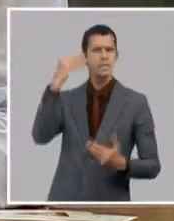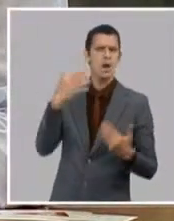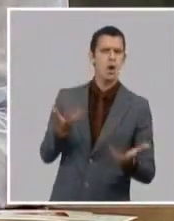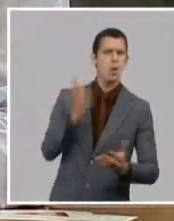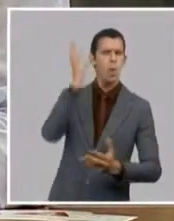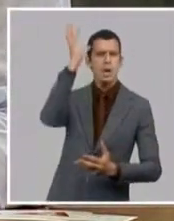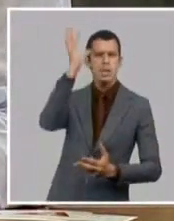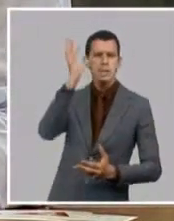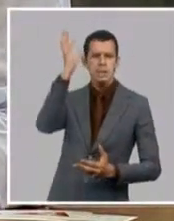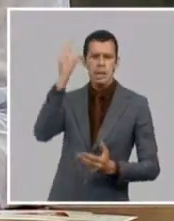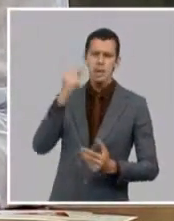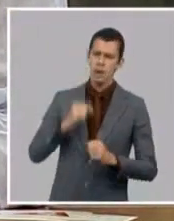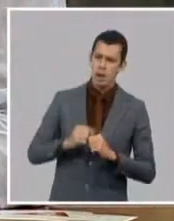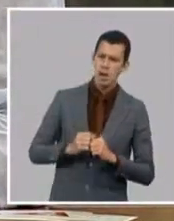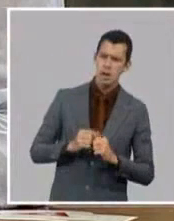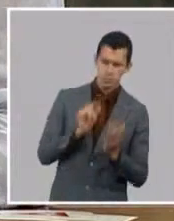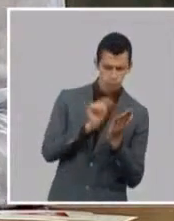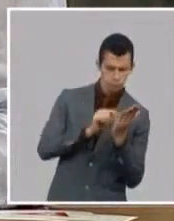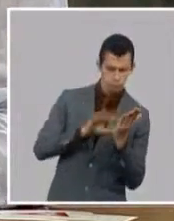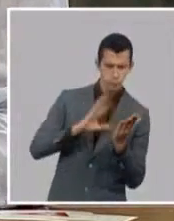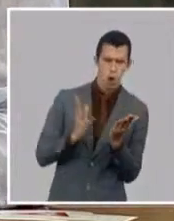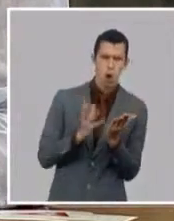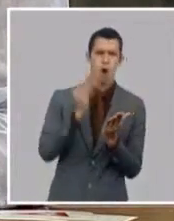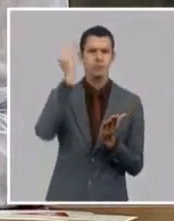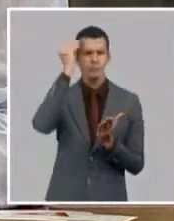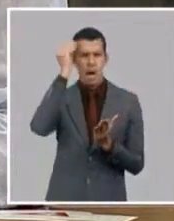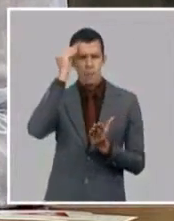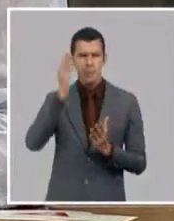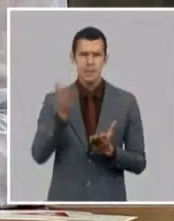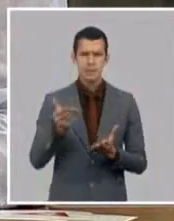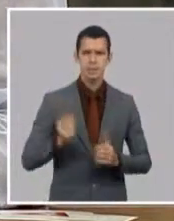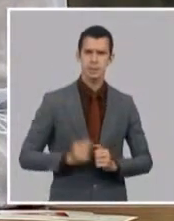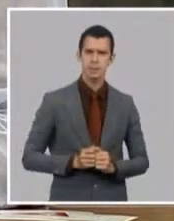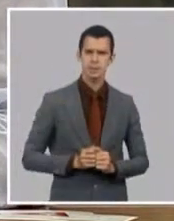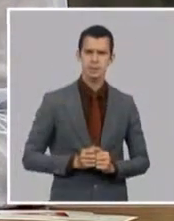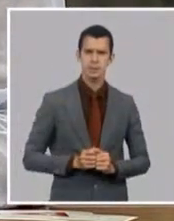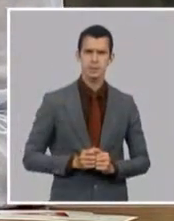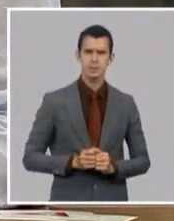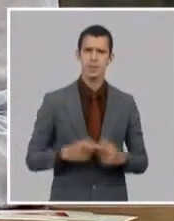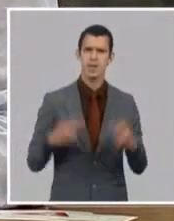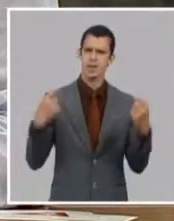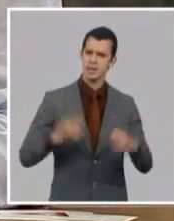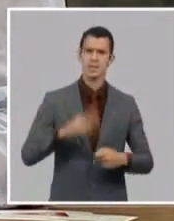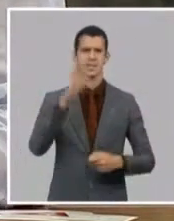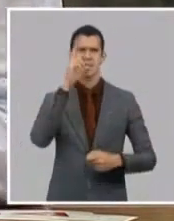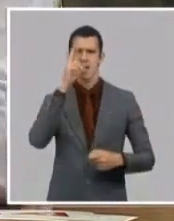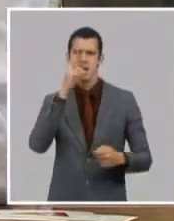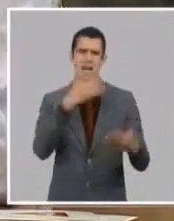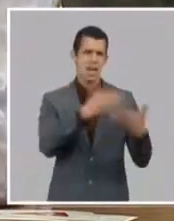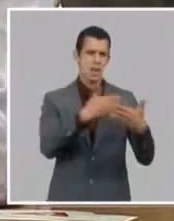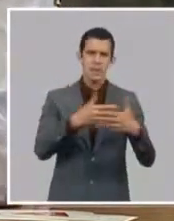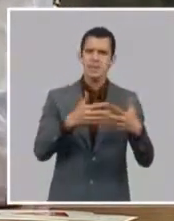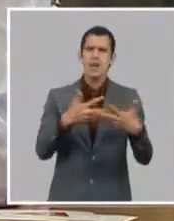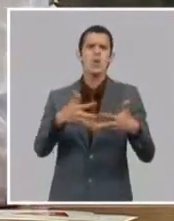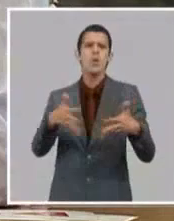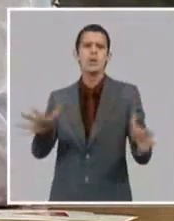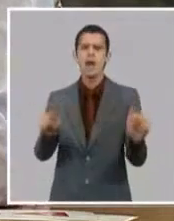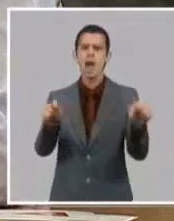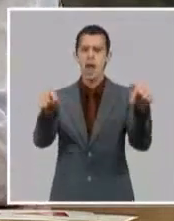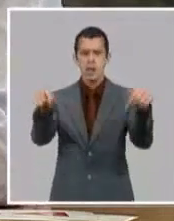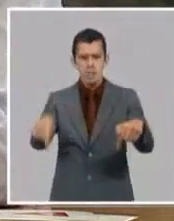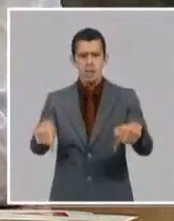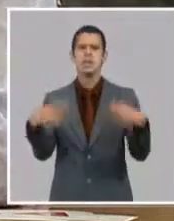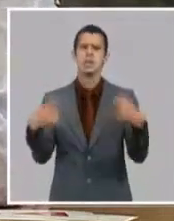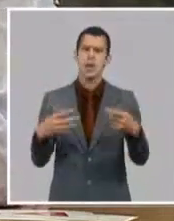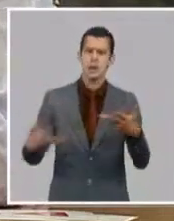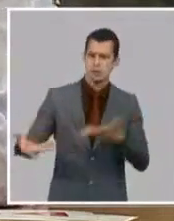las organizaciones de masa, también de las organizaciones barriales y sobre todo de las instituciones. Aquí todas las empresas que están en un barrio, todos los